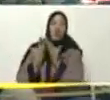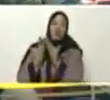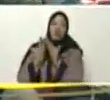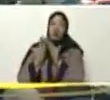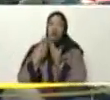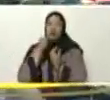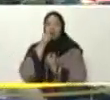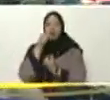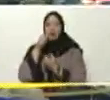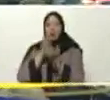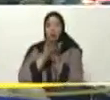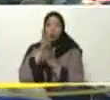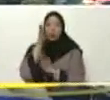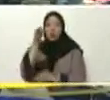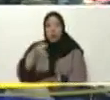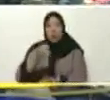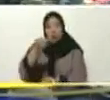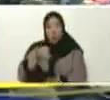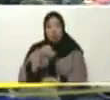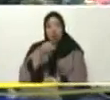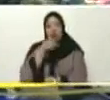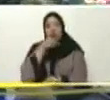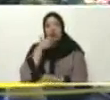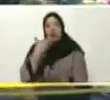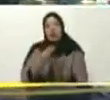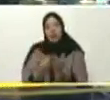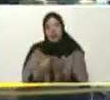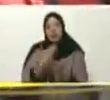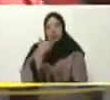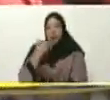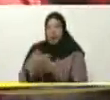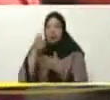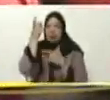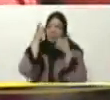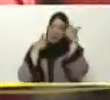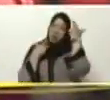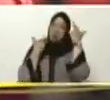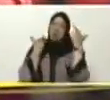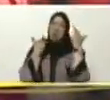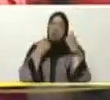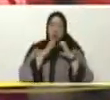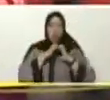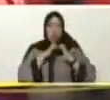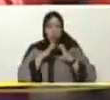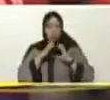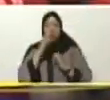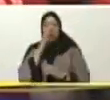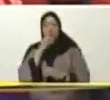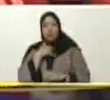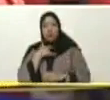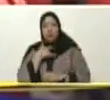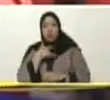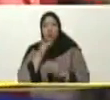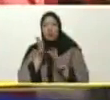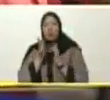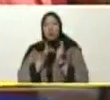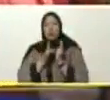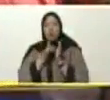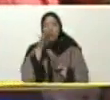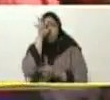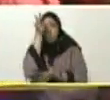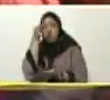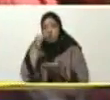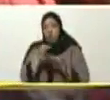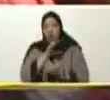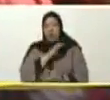trascendente. Y yo le doy gracias siempre, desde mi corazón de cristiano. Soy